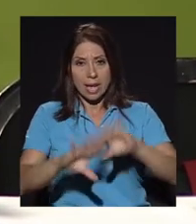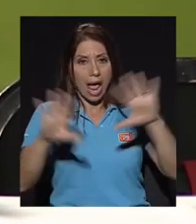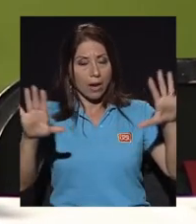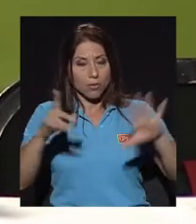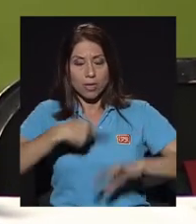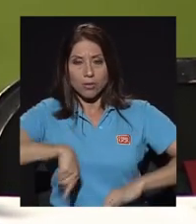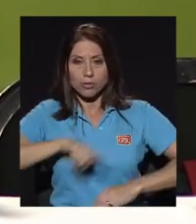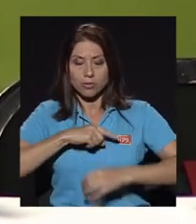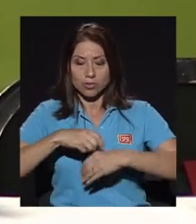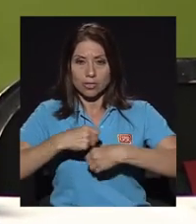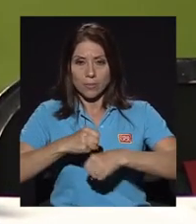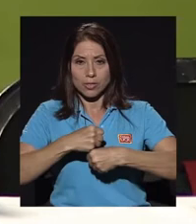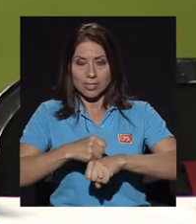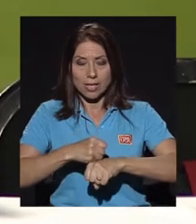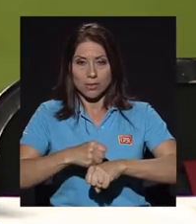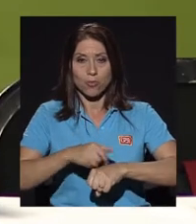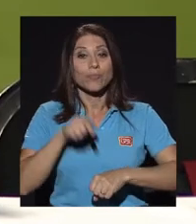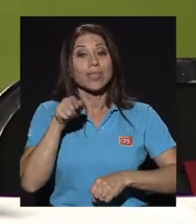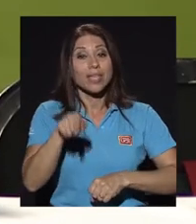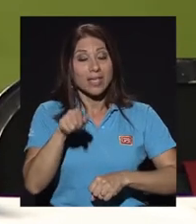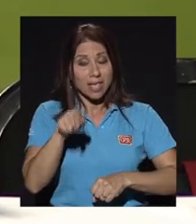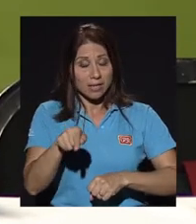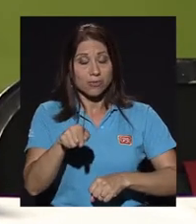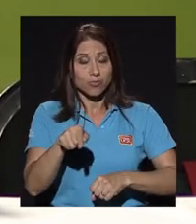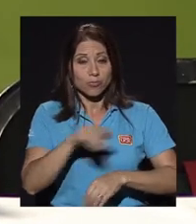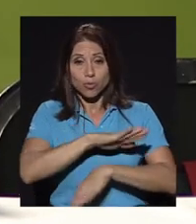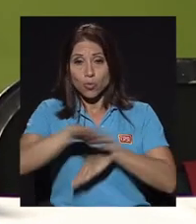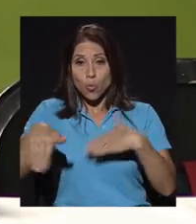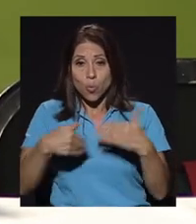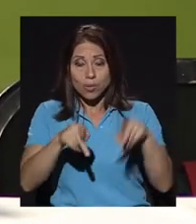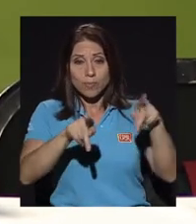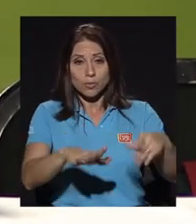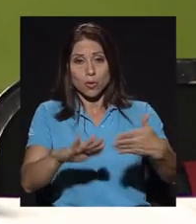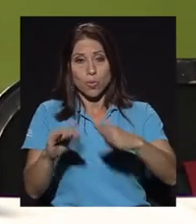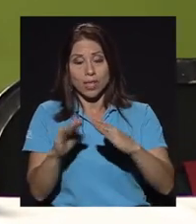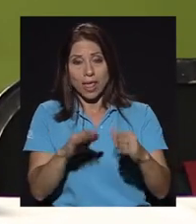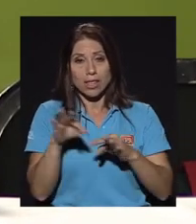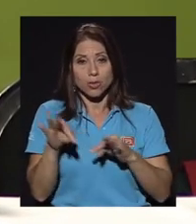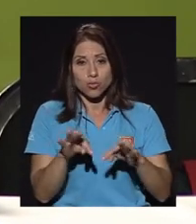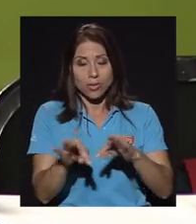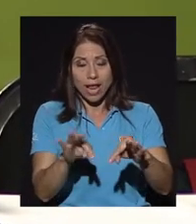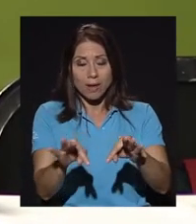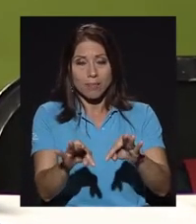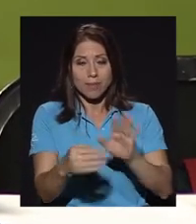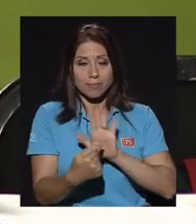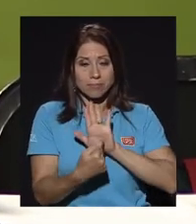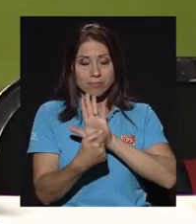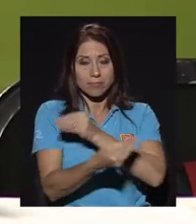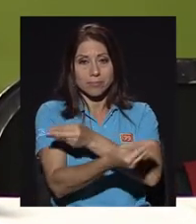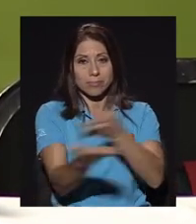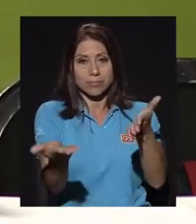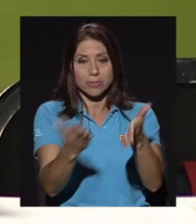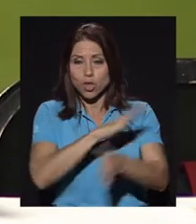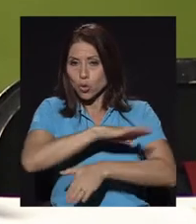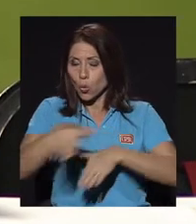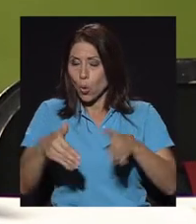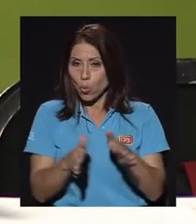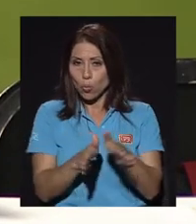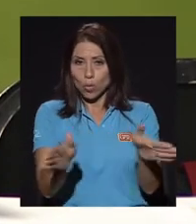claro de lo que estamos haciendo. Y esto va a tener cuentas la comunidad de Turrialba, Cantón, no Turrialba Centro.